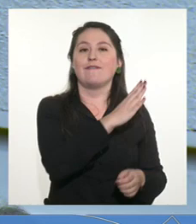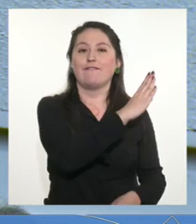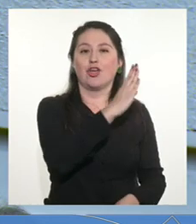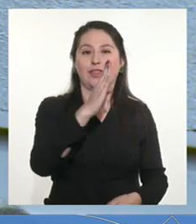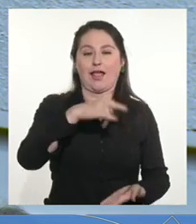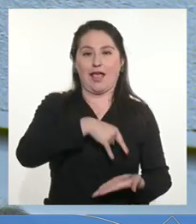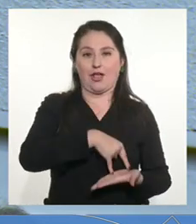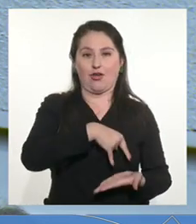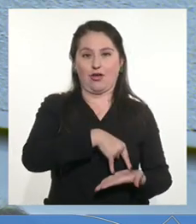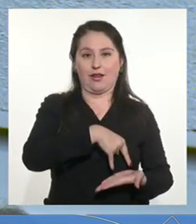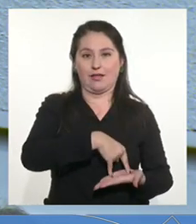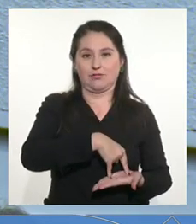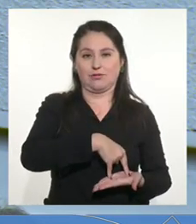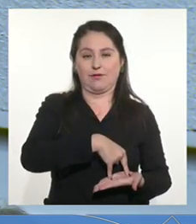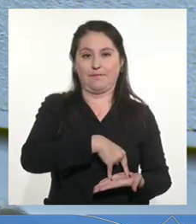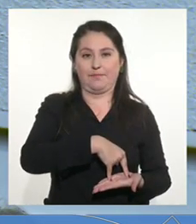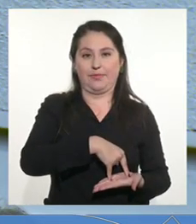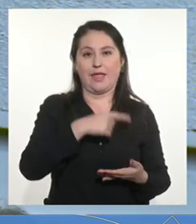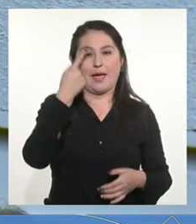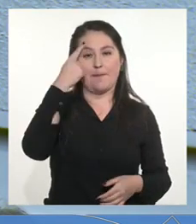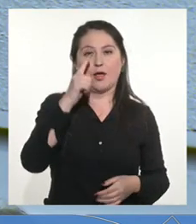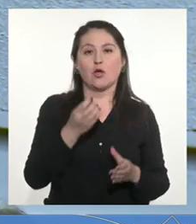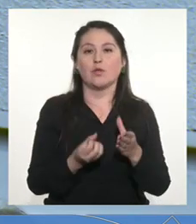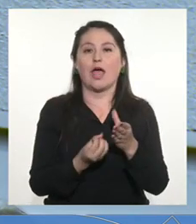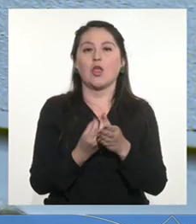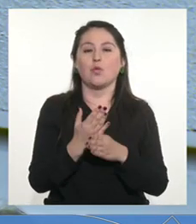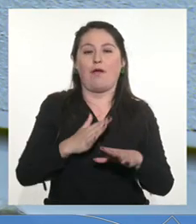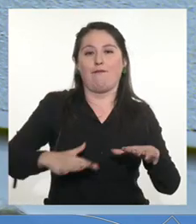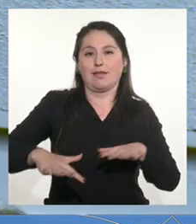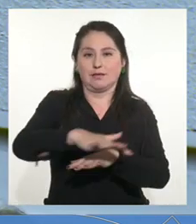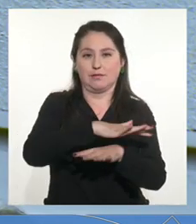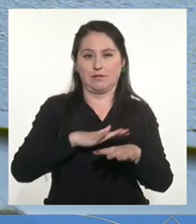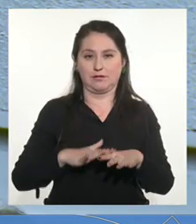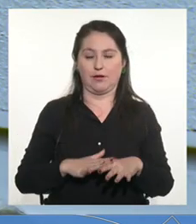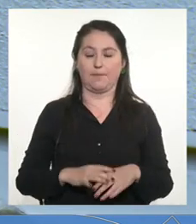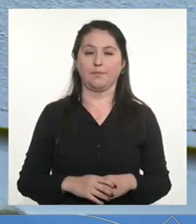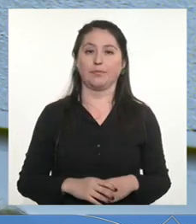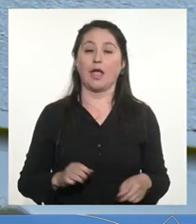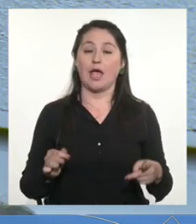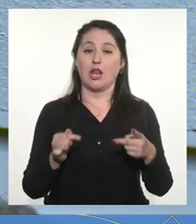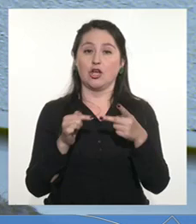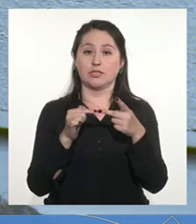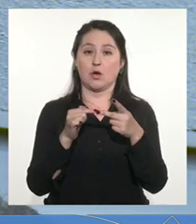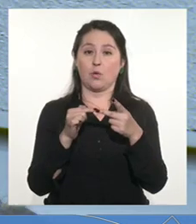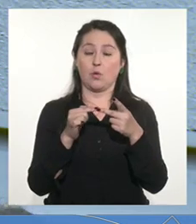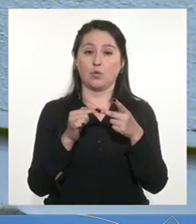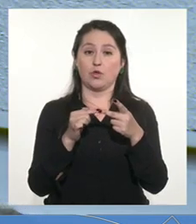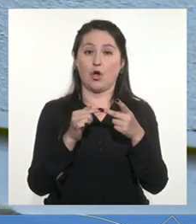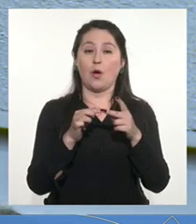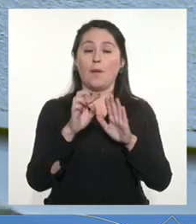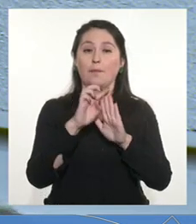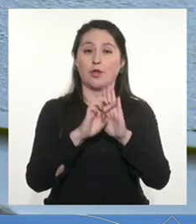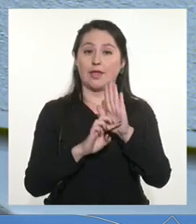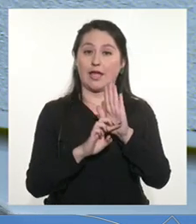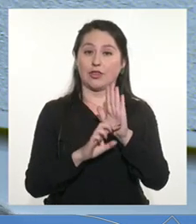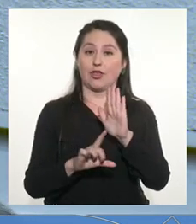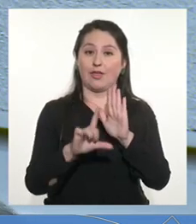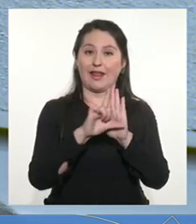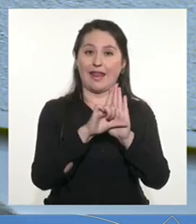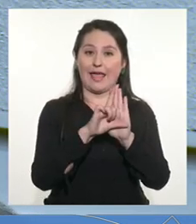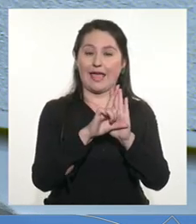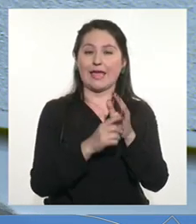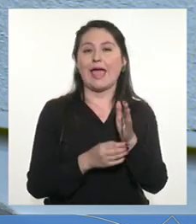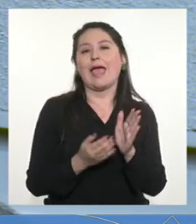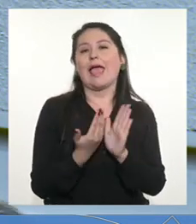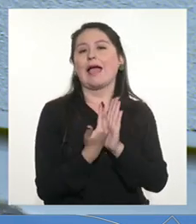pero obviamente en una nueva condición lo segundo que nos propone proyecto leyes del hogar sean leyes por